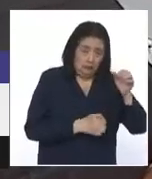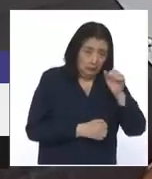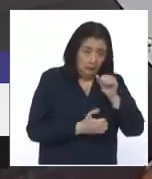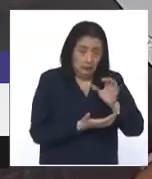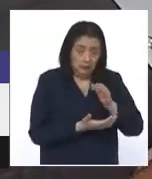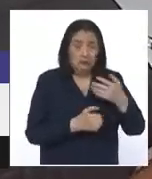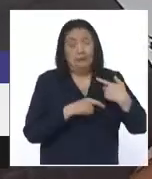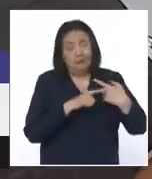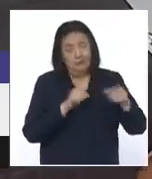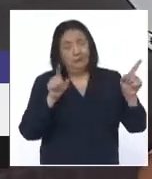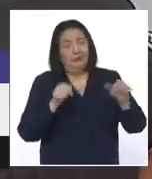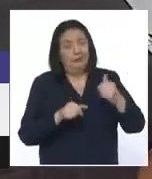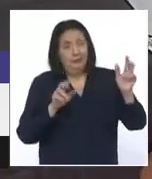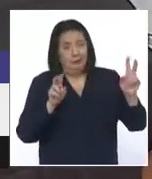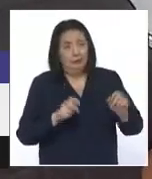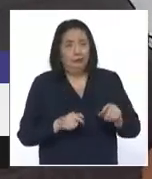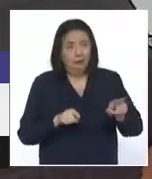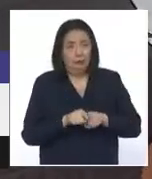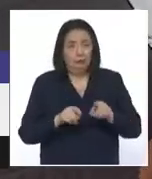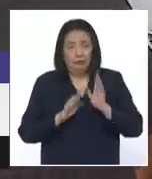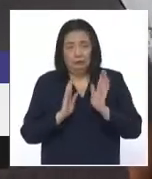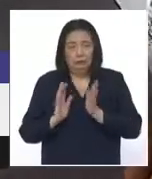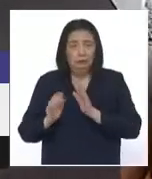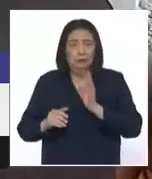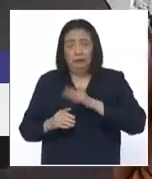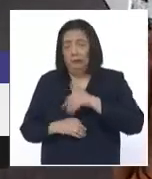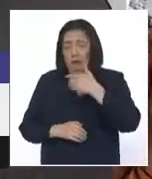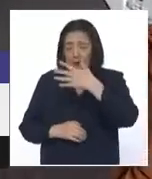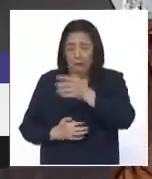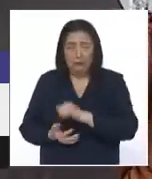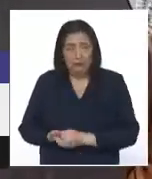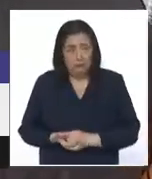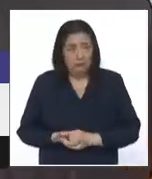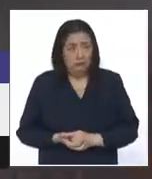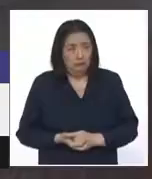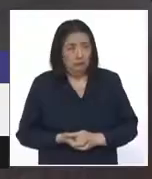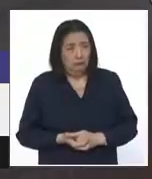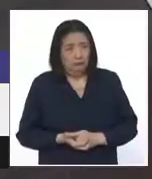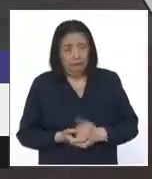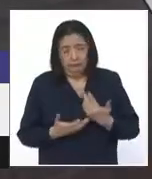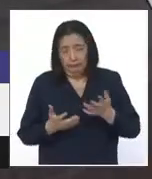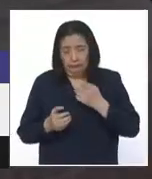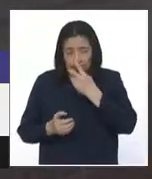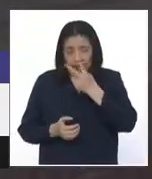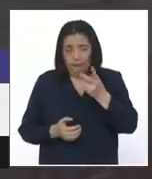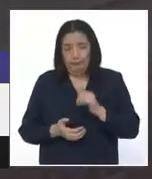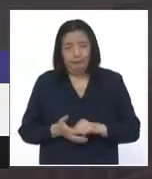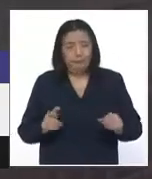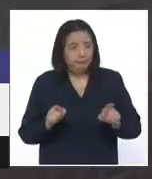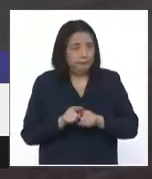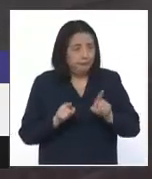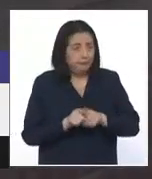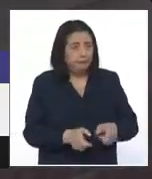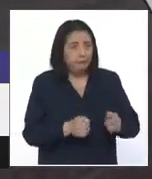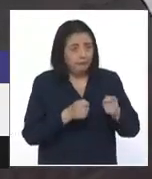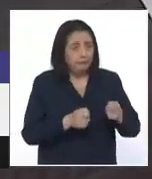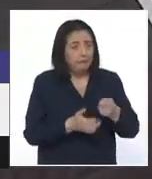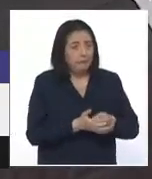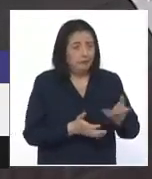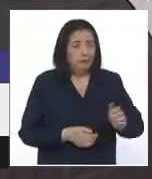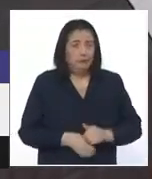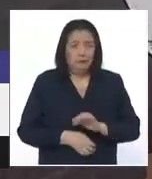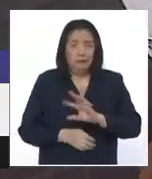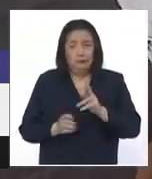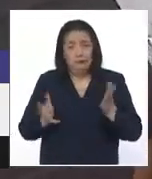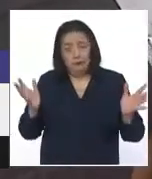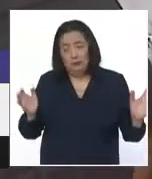otro tema aparte, que hemos preparado también una nota que seguro más tarde va a salir. También nos están extorsionando. Estos delincuentes